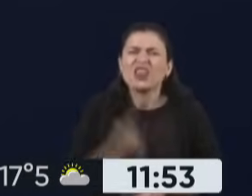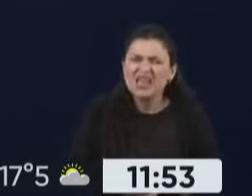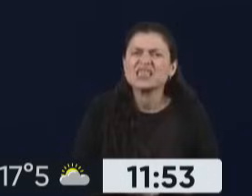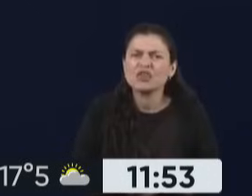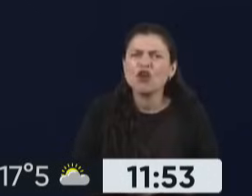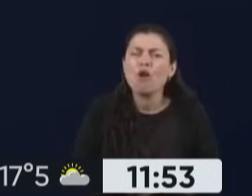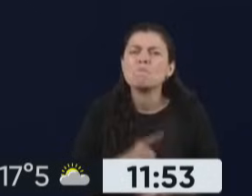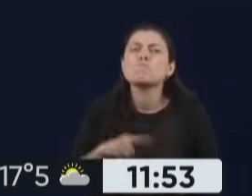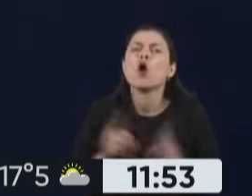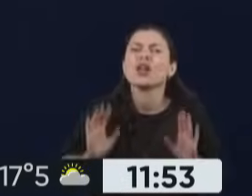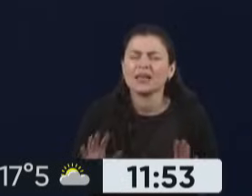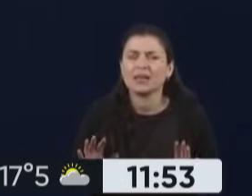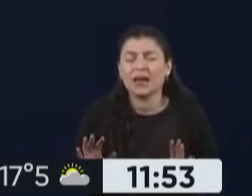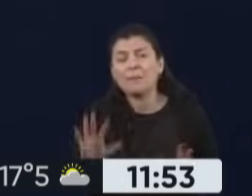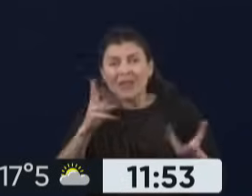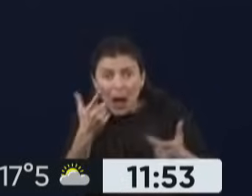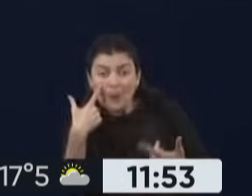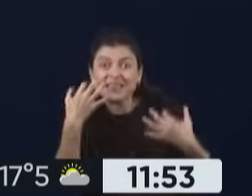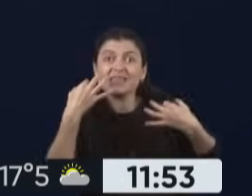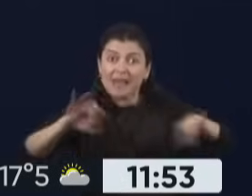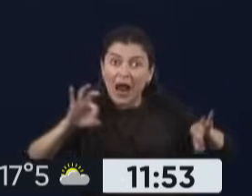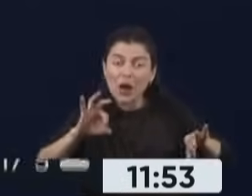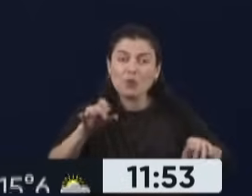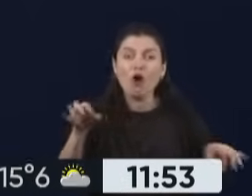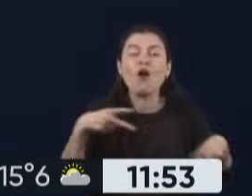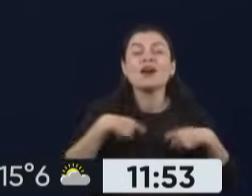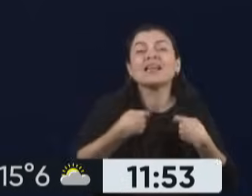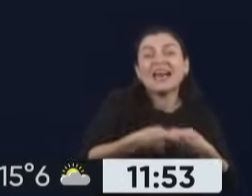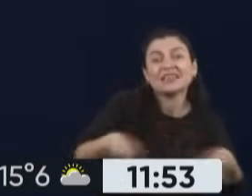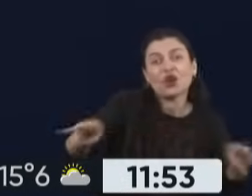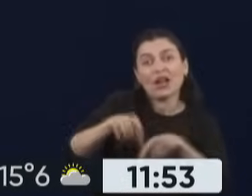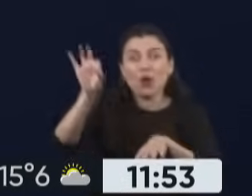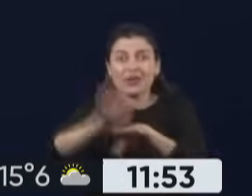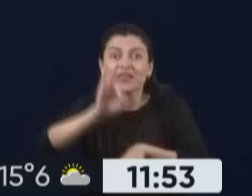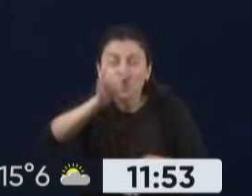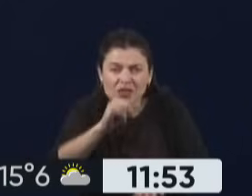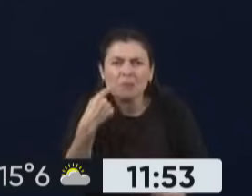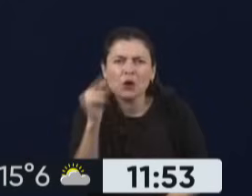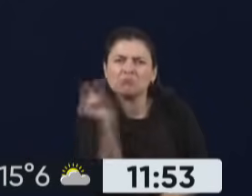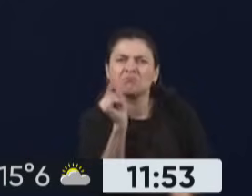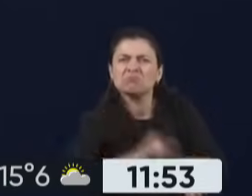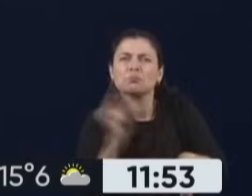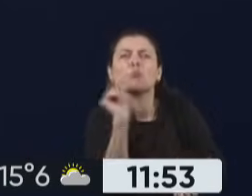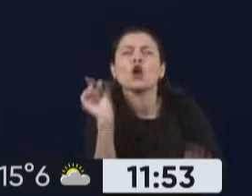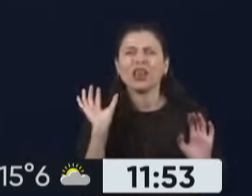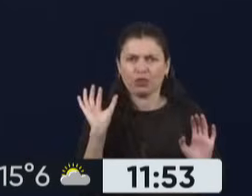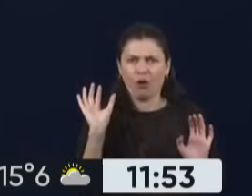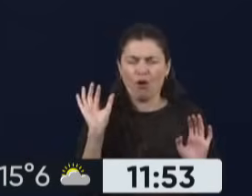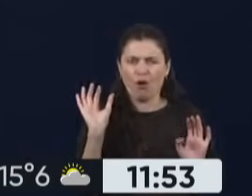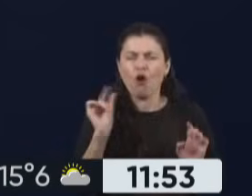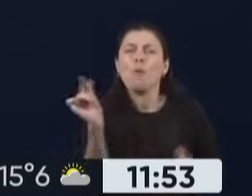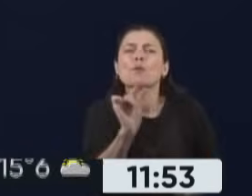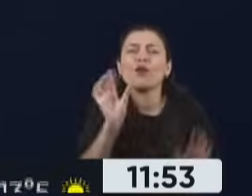Esos periodos apenas duraban 2 o 3 años. La gran diferencia con respecto a ahora es que hubo una